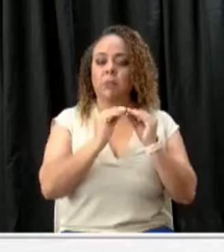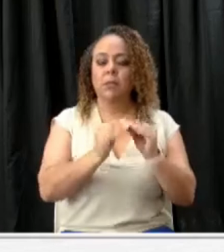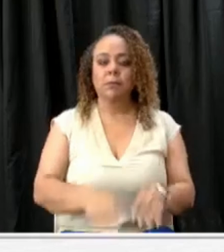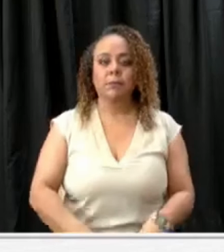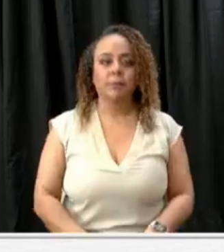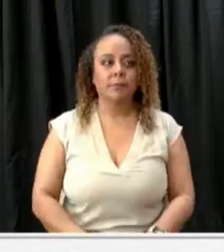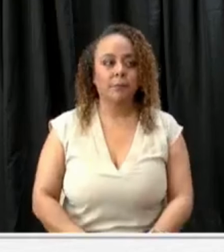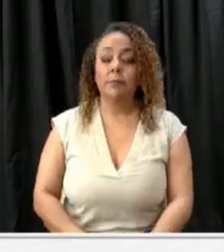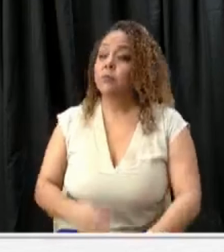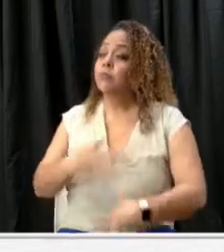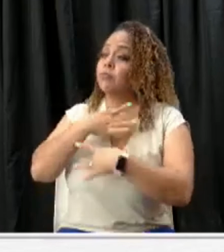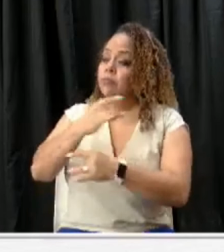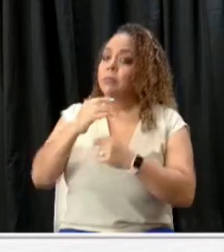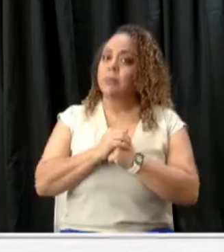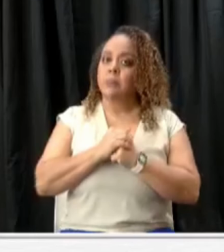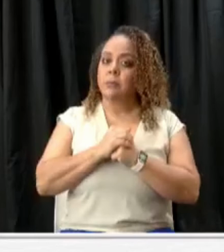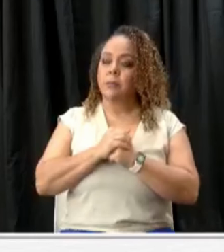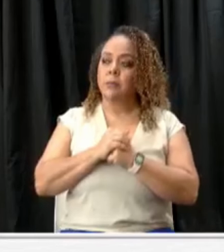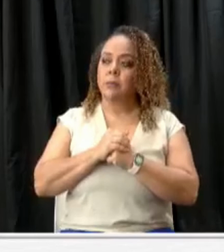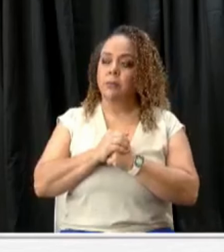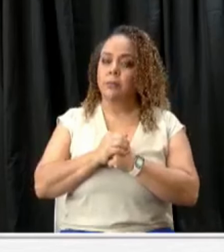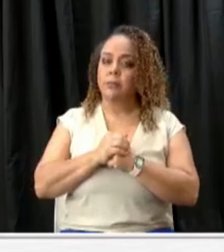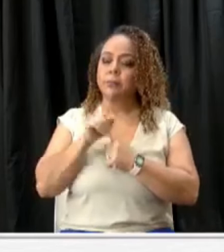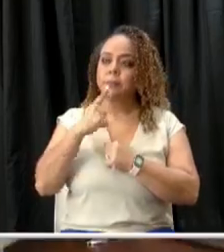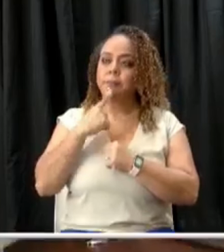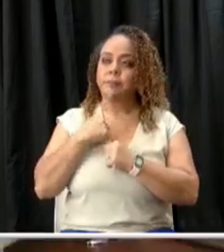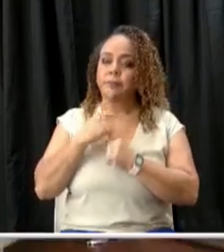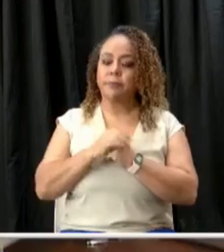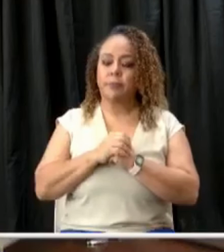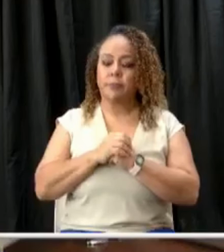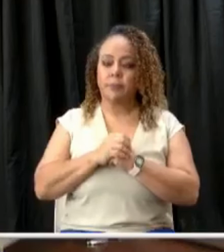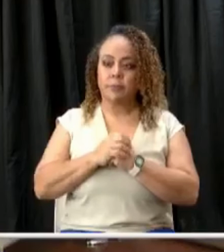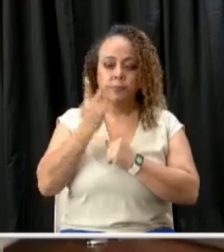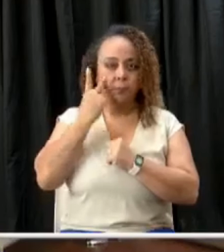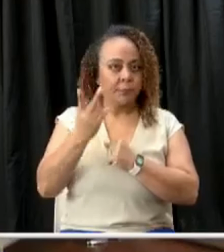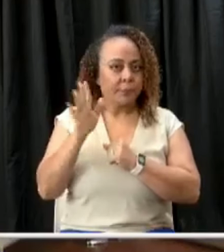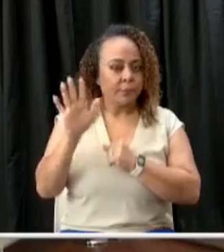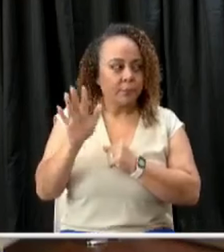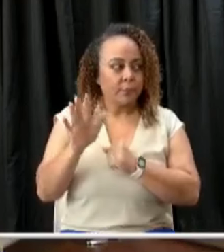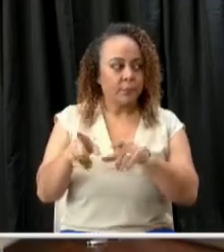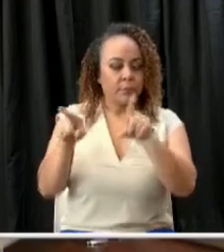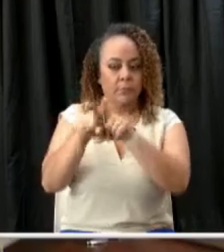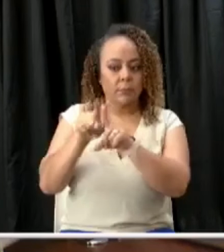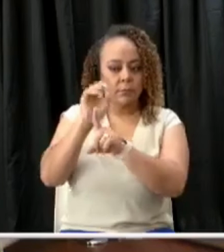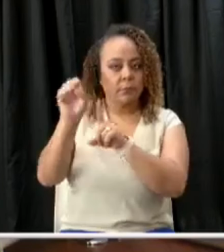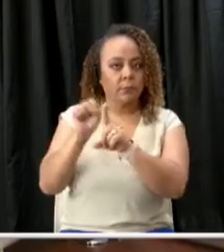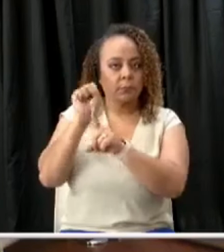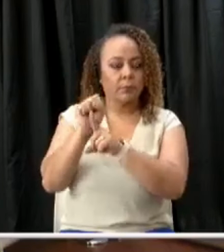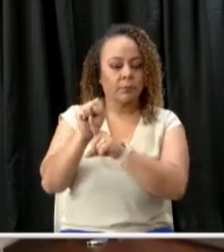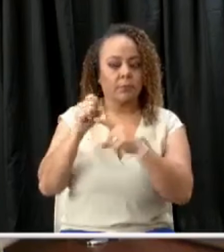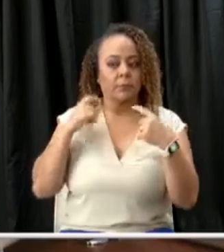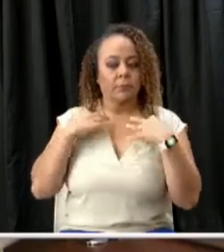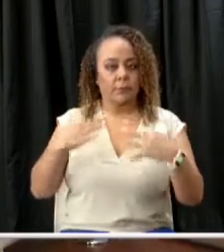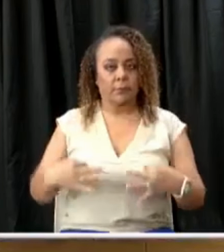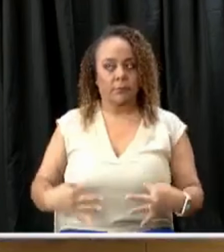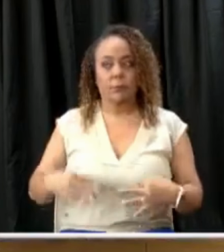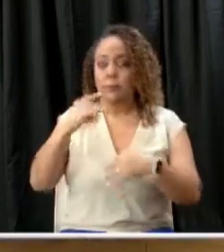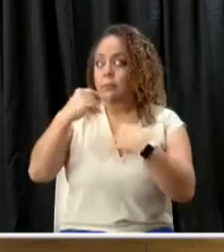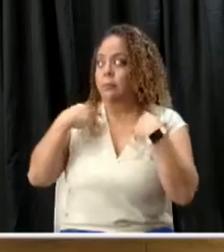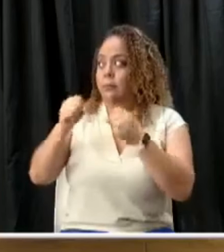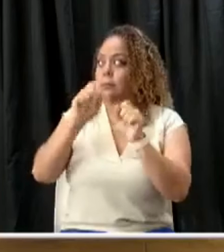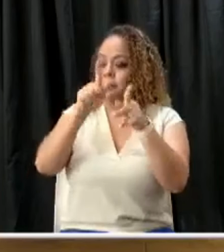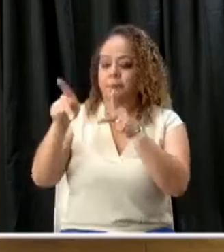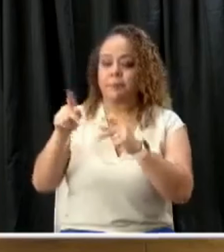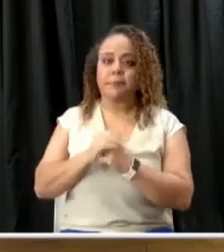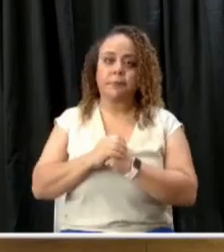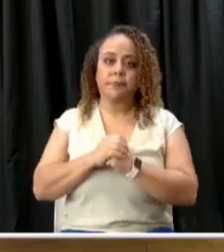térmico. Ah, qué interesante. Lo que nos decías, o sea, vamos a ver, también la condición física y de salud de la